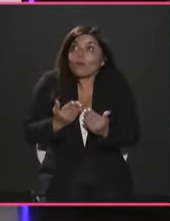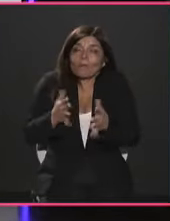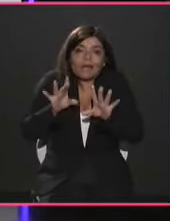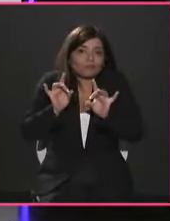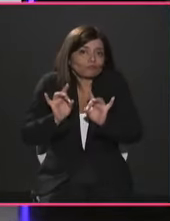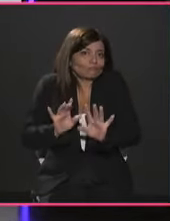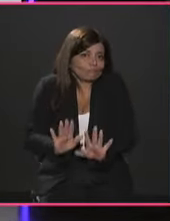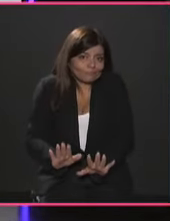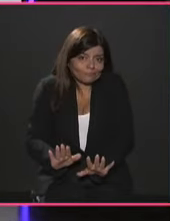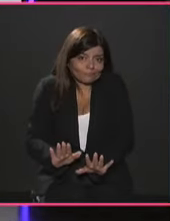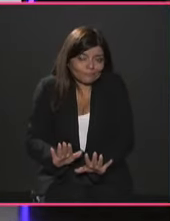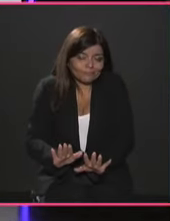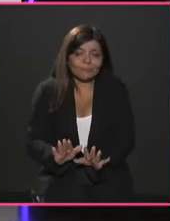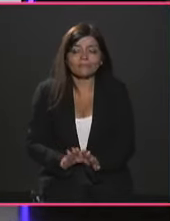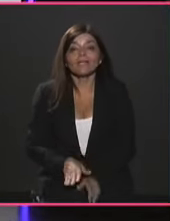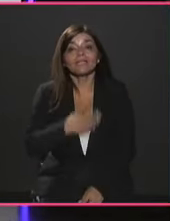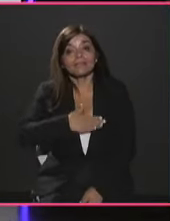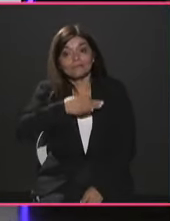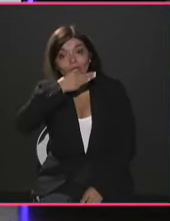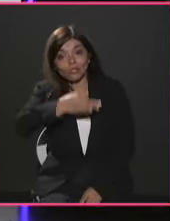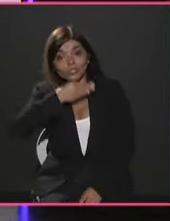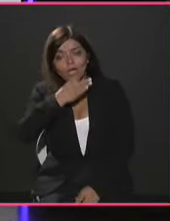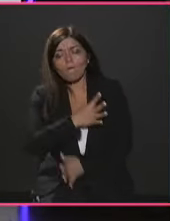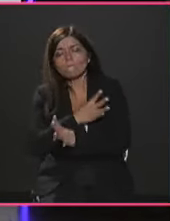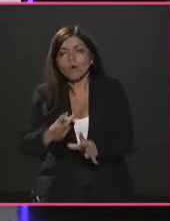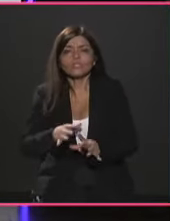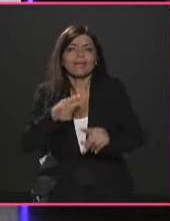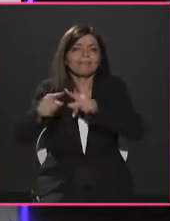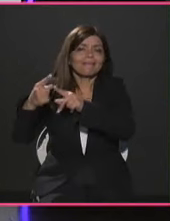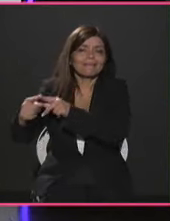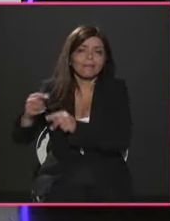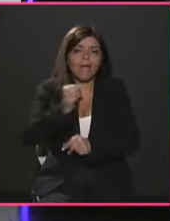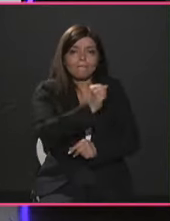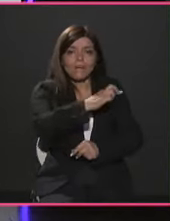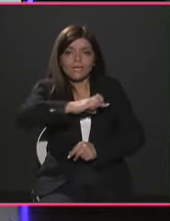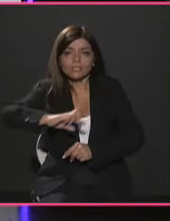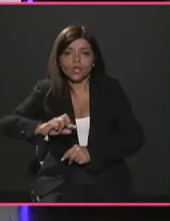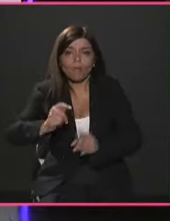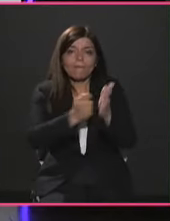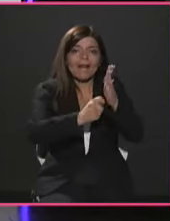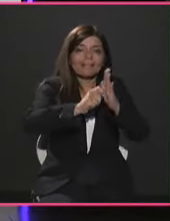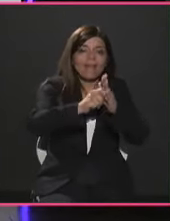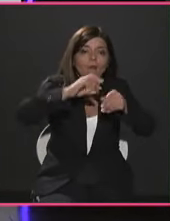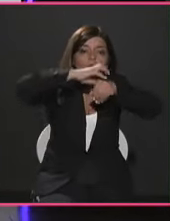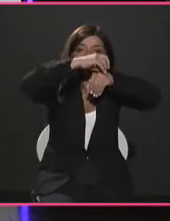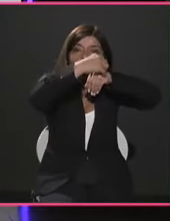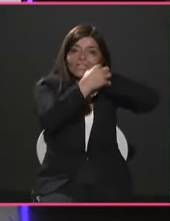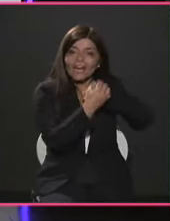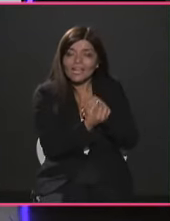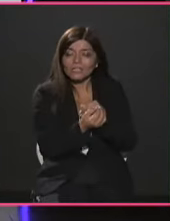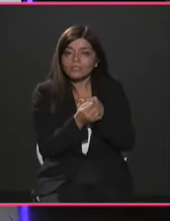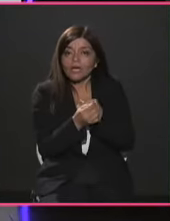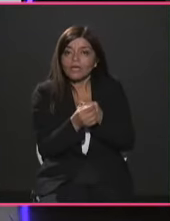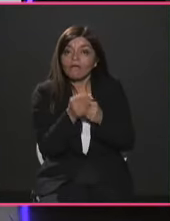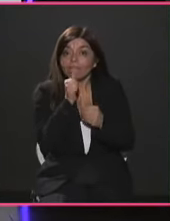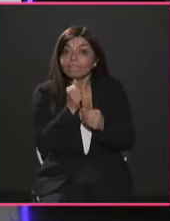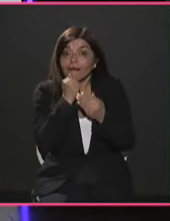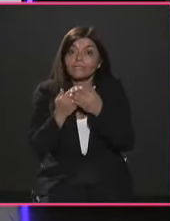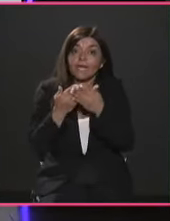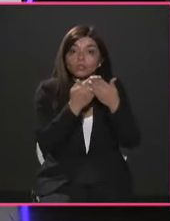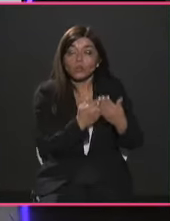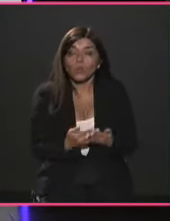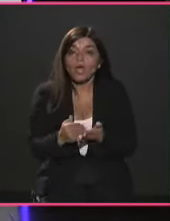esto también les quiero decir que hay muchas distintas aplicaciones para la terapia con bacteriófagos que todavía no hemos explorado